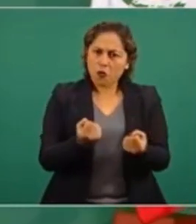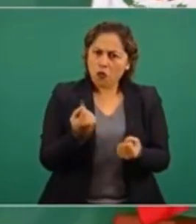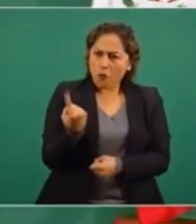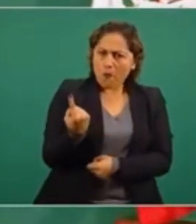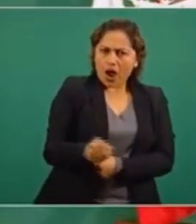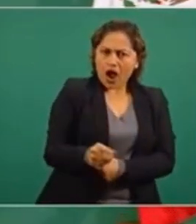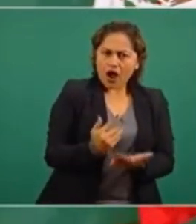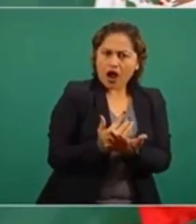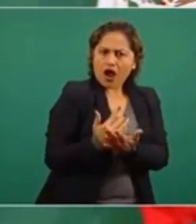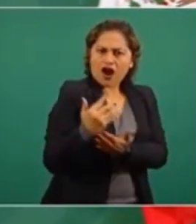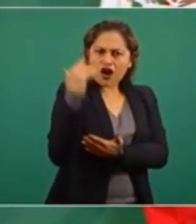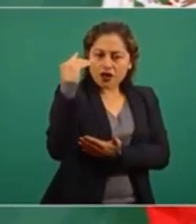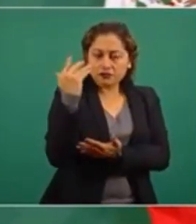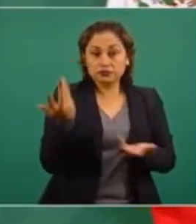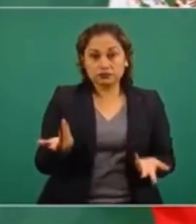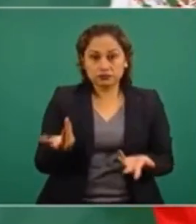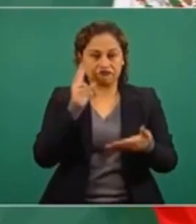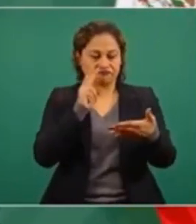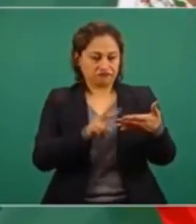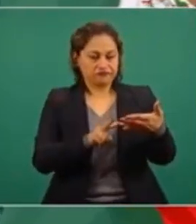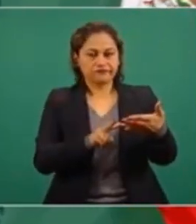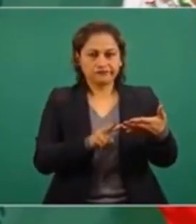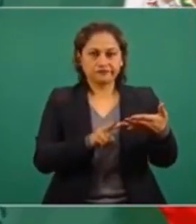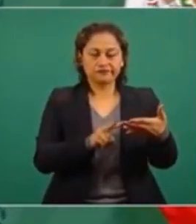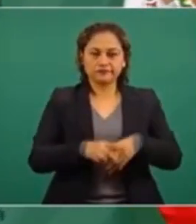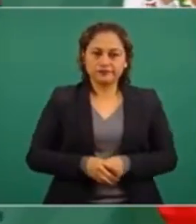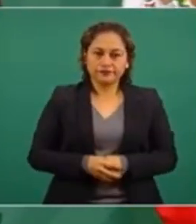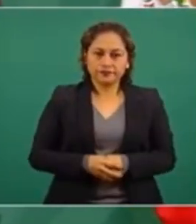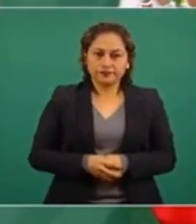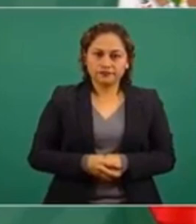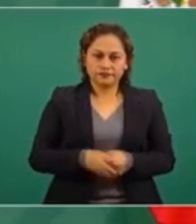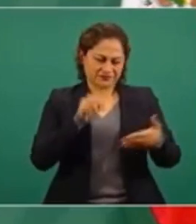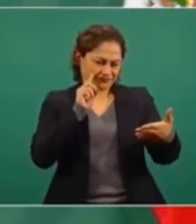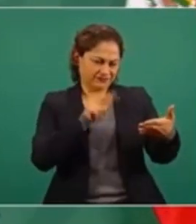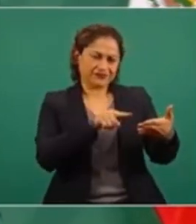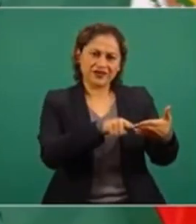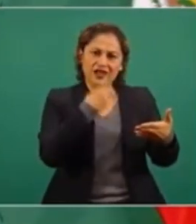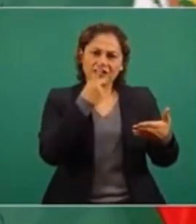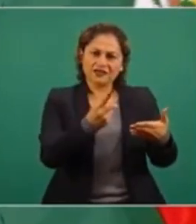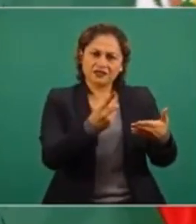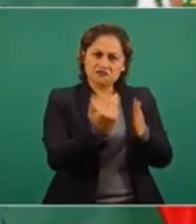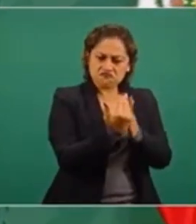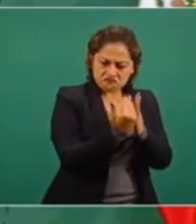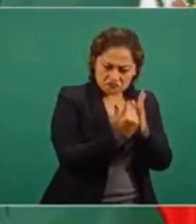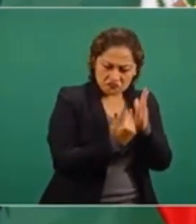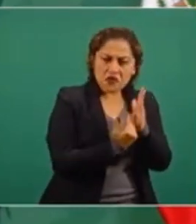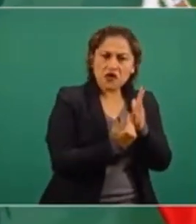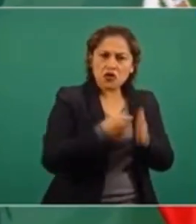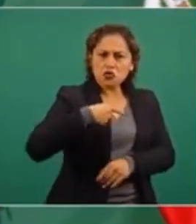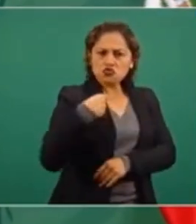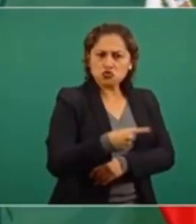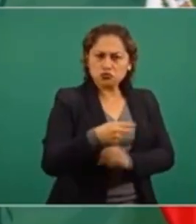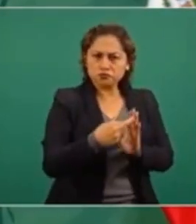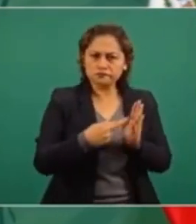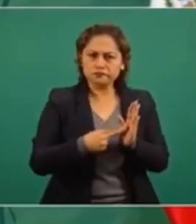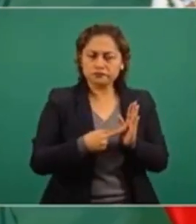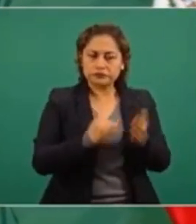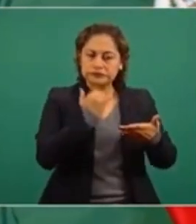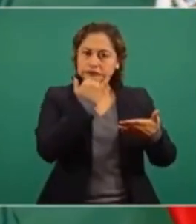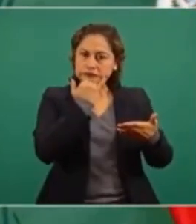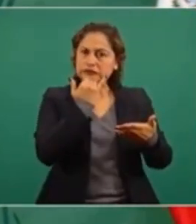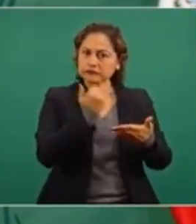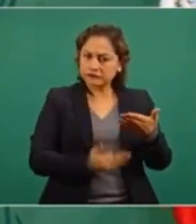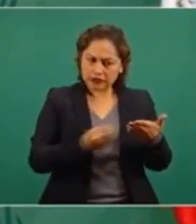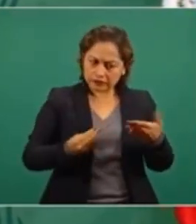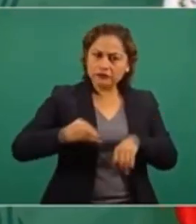con mucha arrogancia. O hablando de sus normas. ¿Y qué? La libertad y el derecho